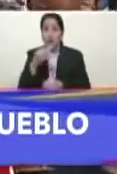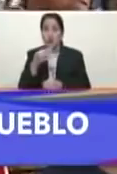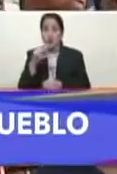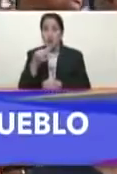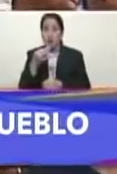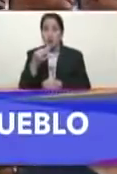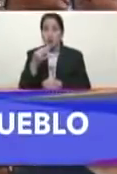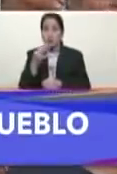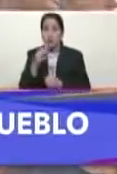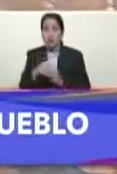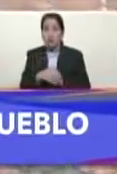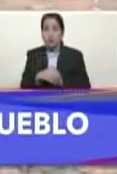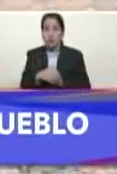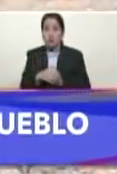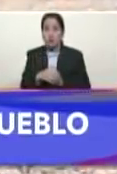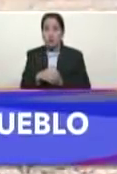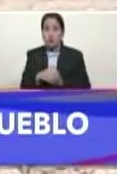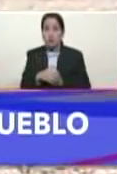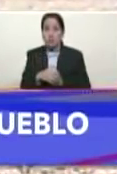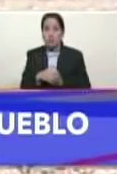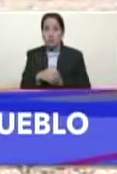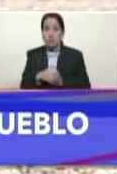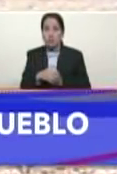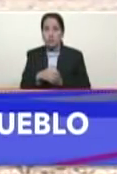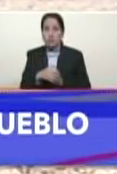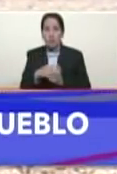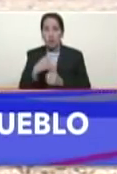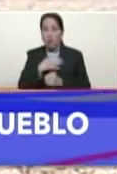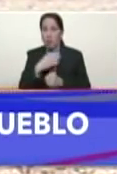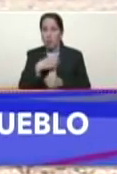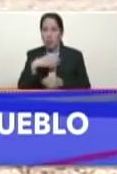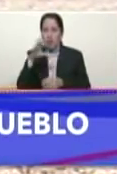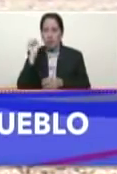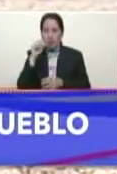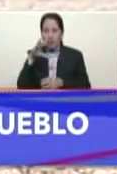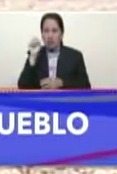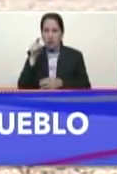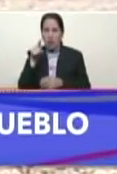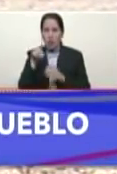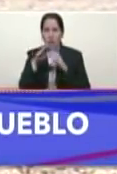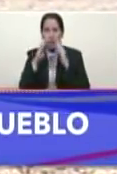soy de madera, somos de verdad. No pueden entenderlo en el mundo.